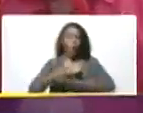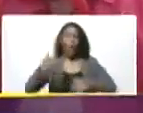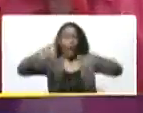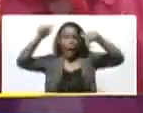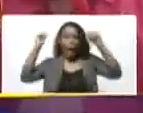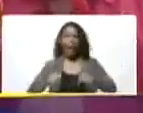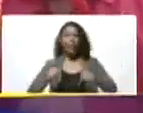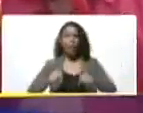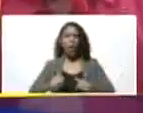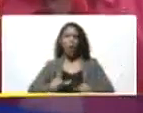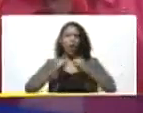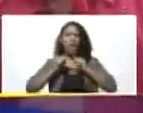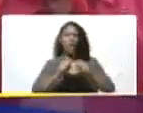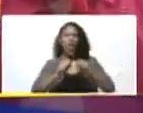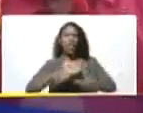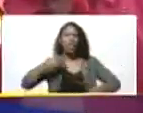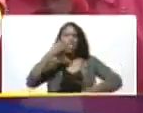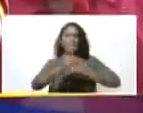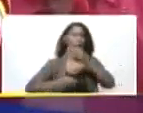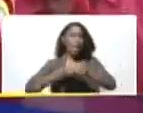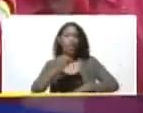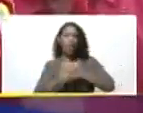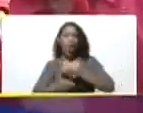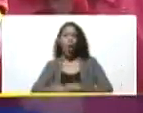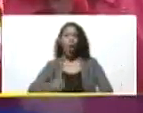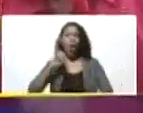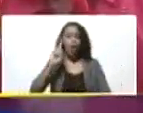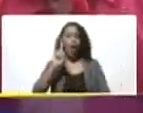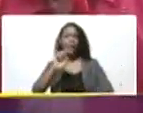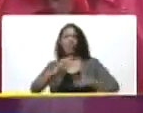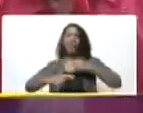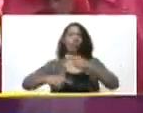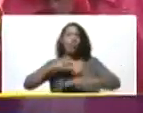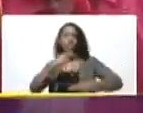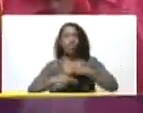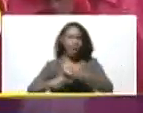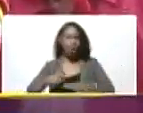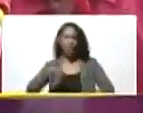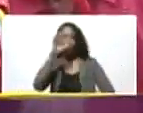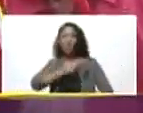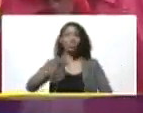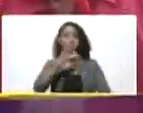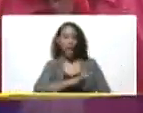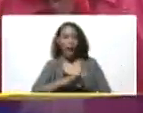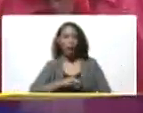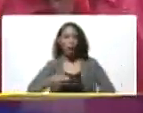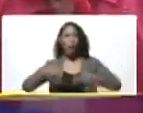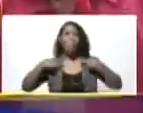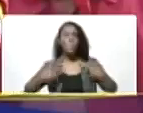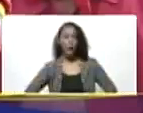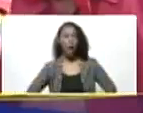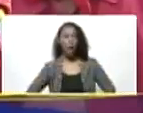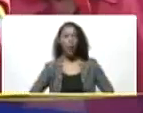esto sigue siendo una revolución socialista, humanista, pero